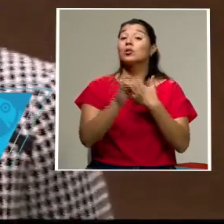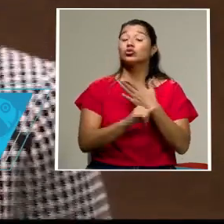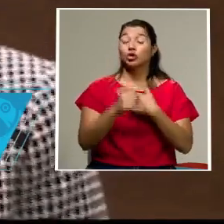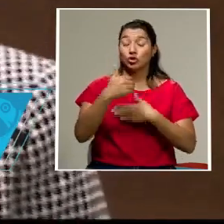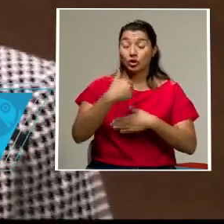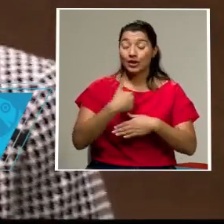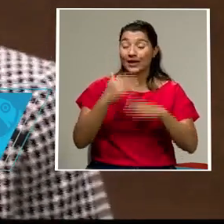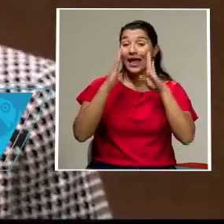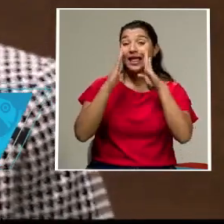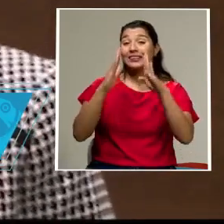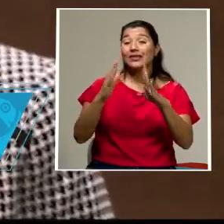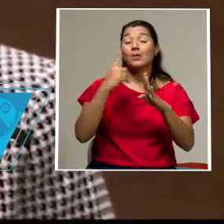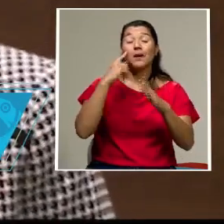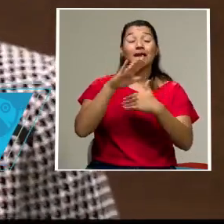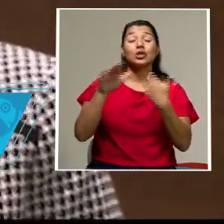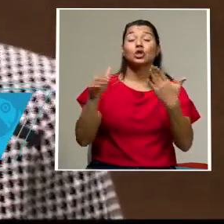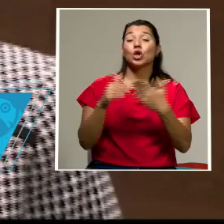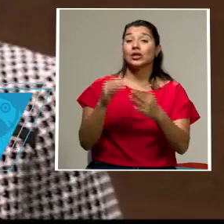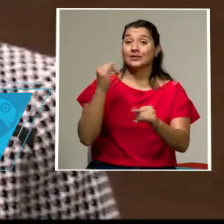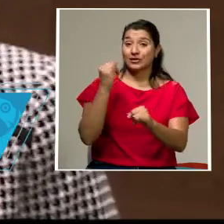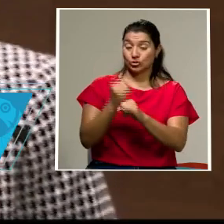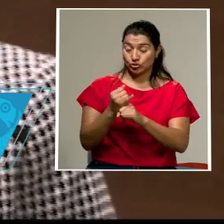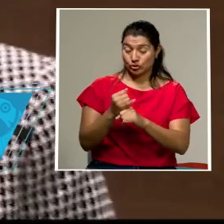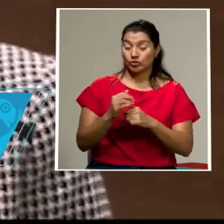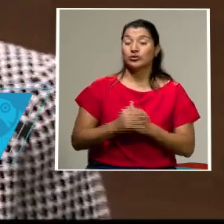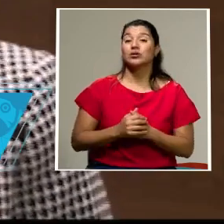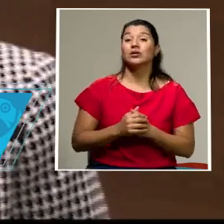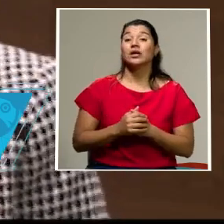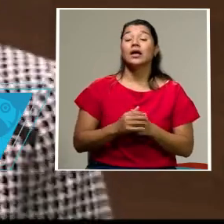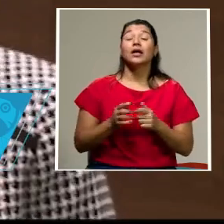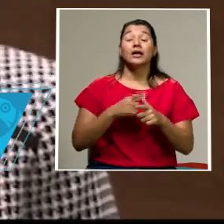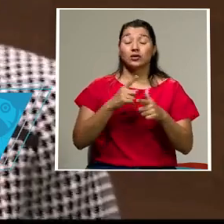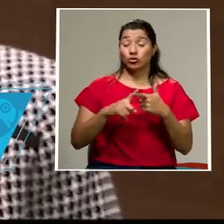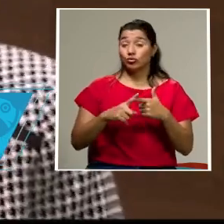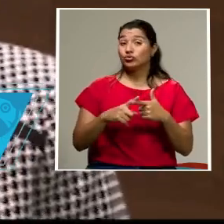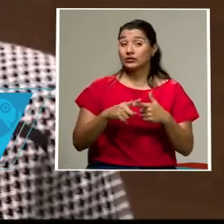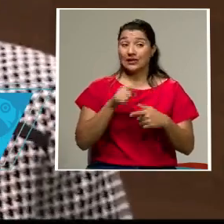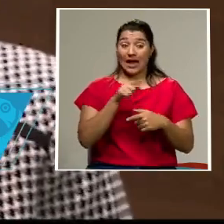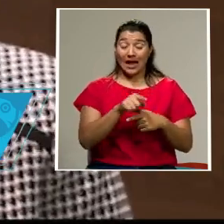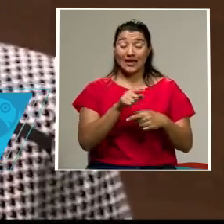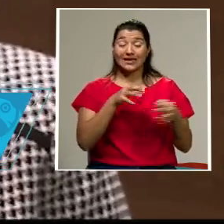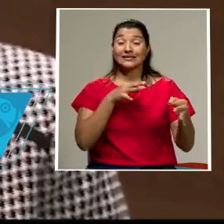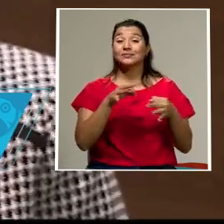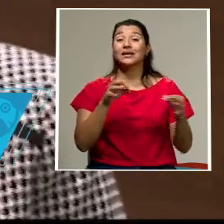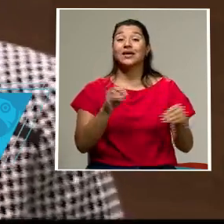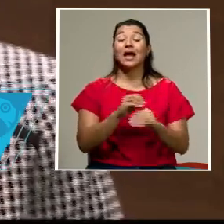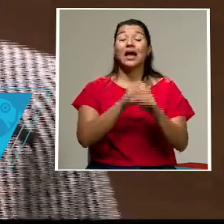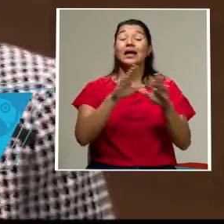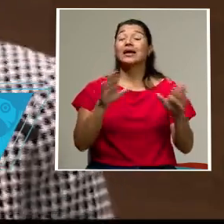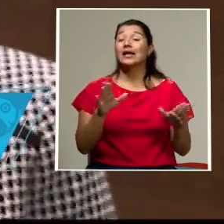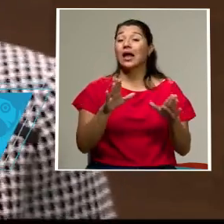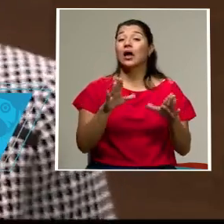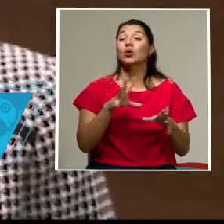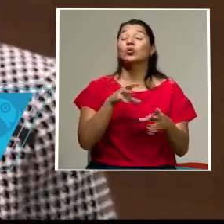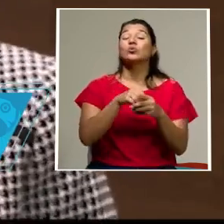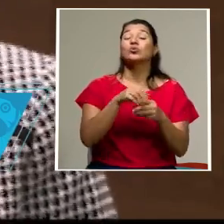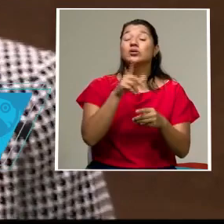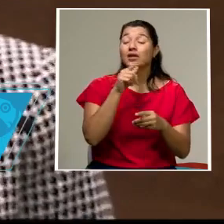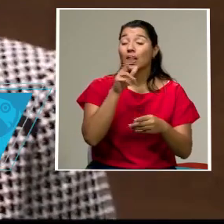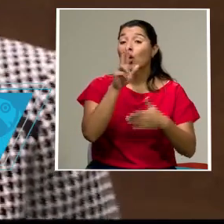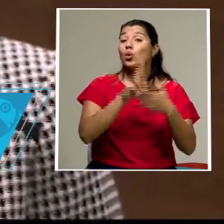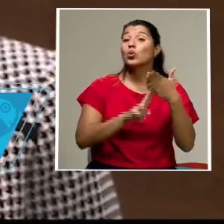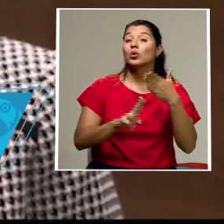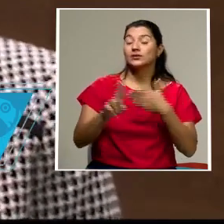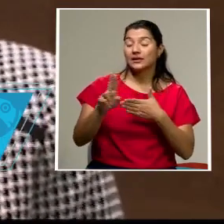las instituciones del Estado. En ese sentido, incorpora y es muy claro de que ahí estarían incorporadas las universidades